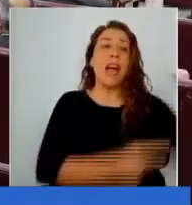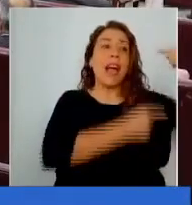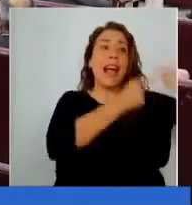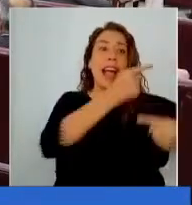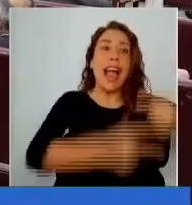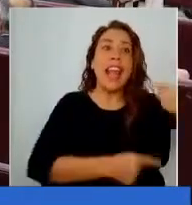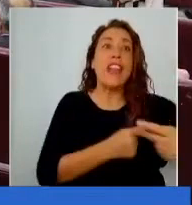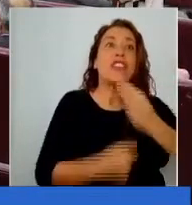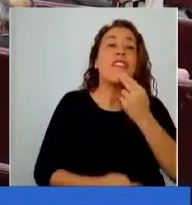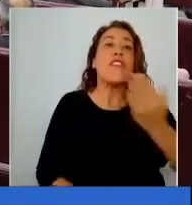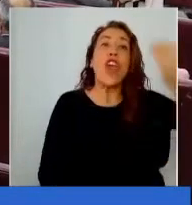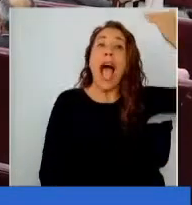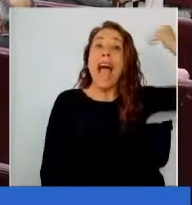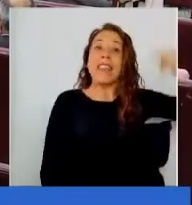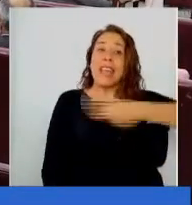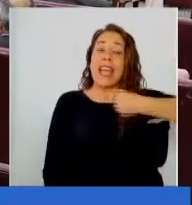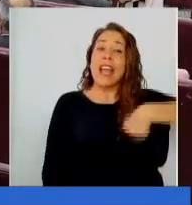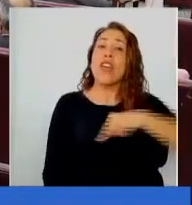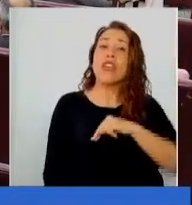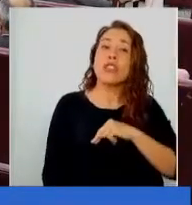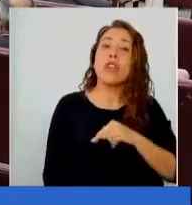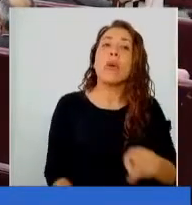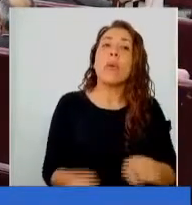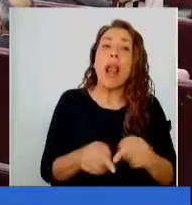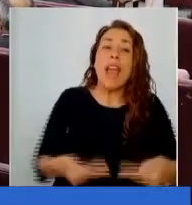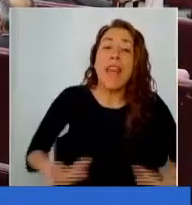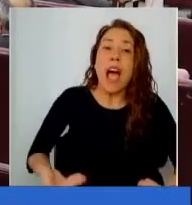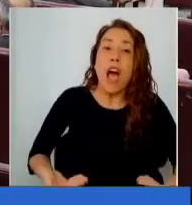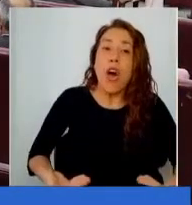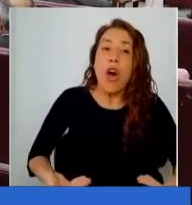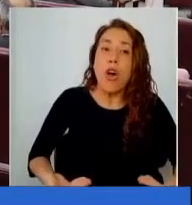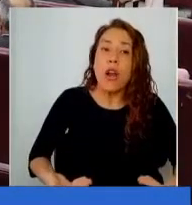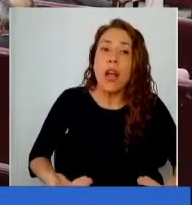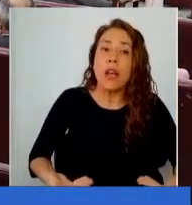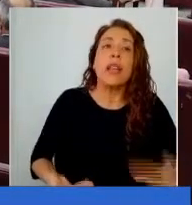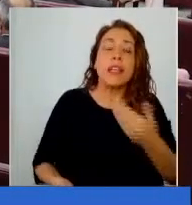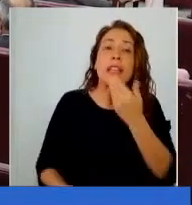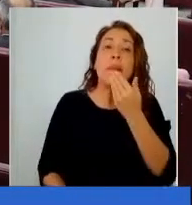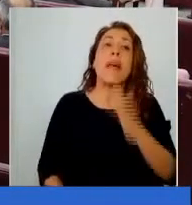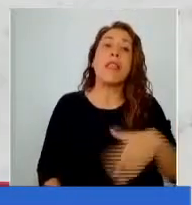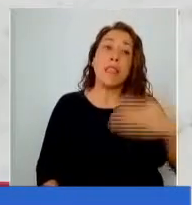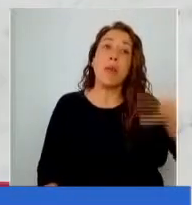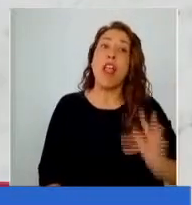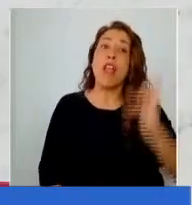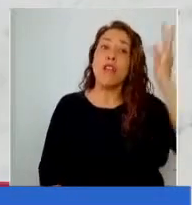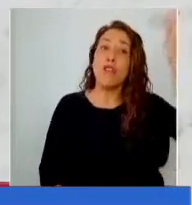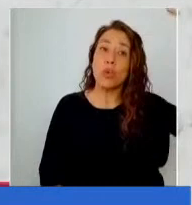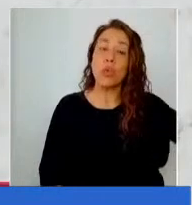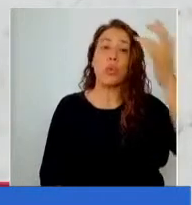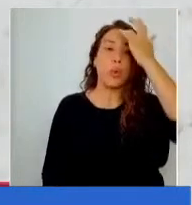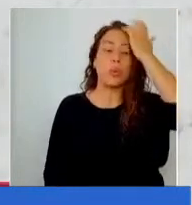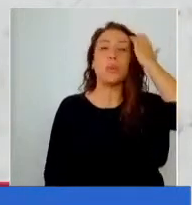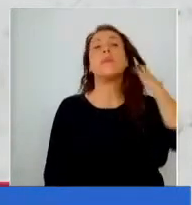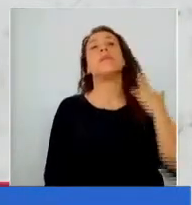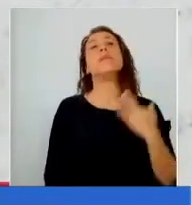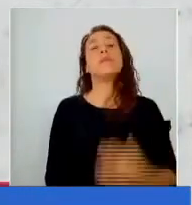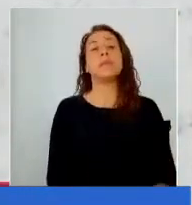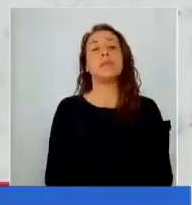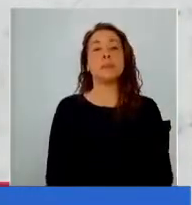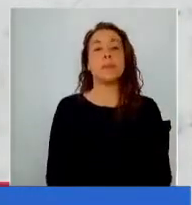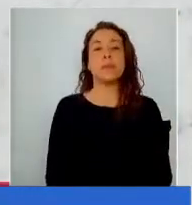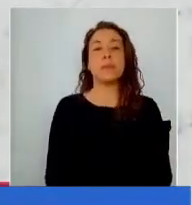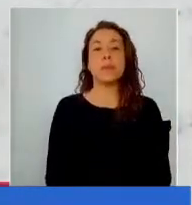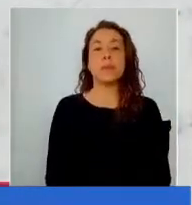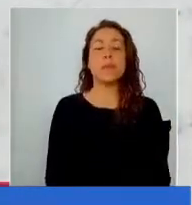Cómo es hoy la de las actuales y como serán también mañana del futuro inclusión